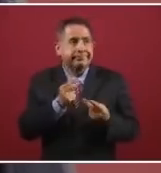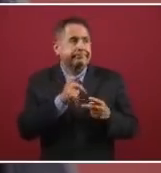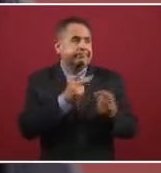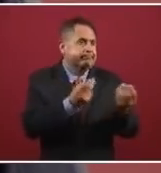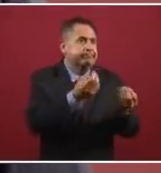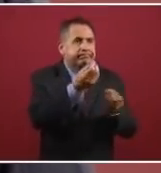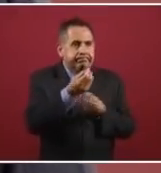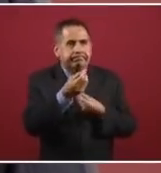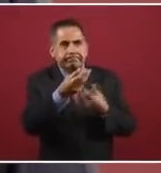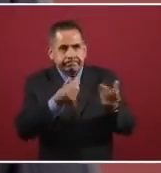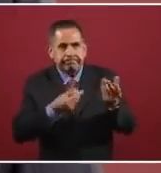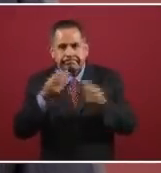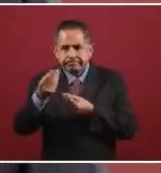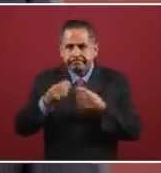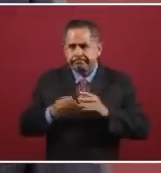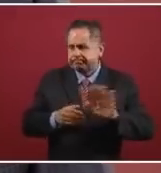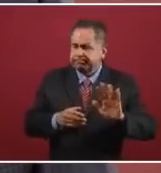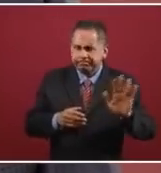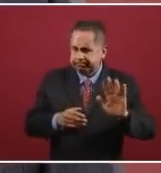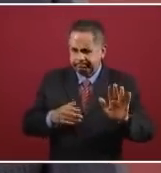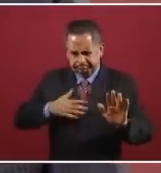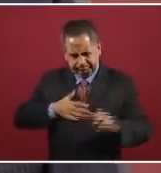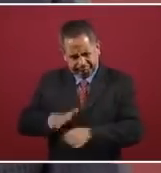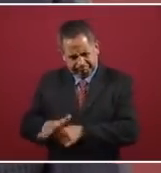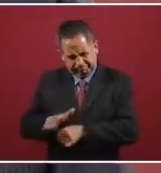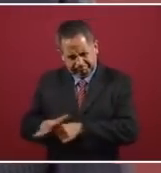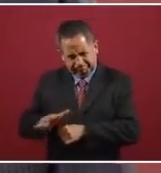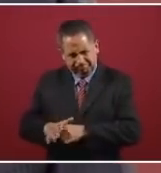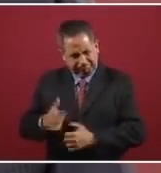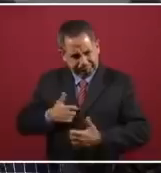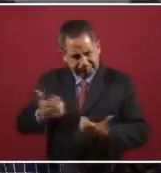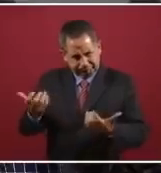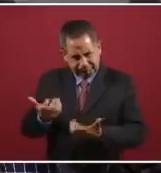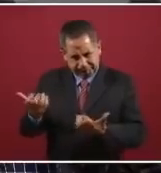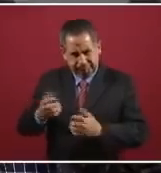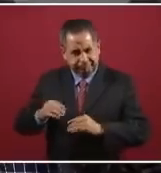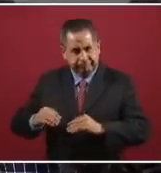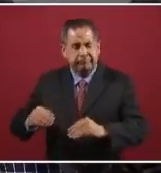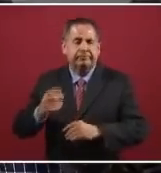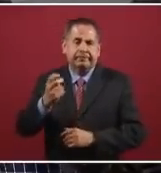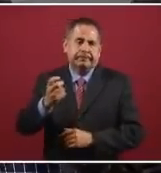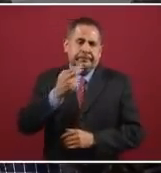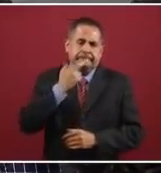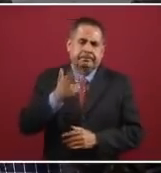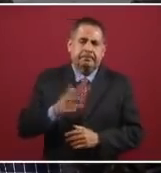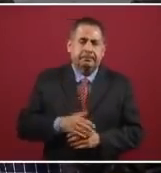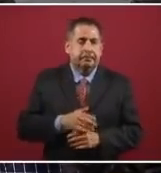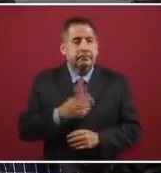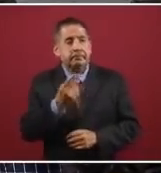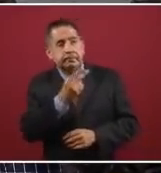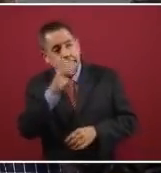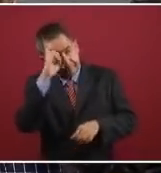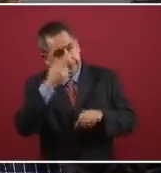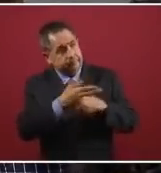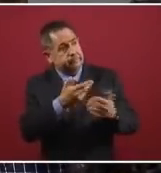de el extranjero